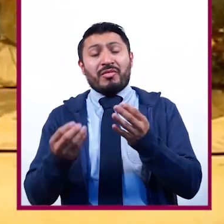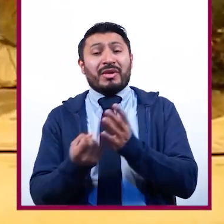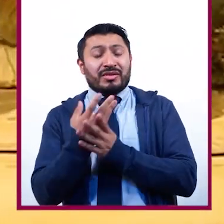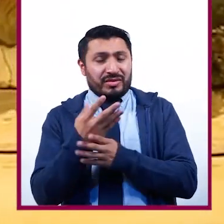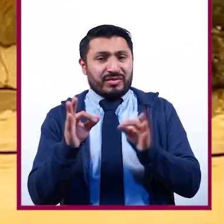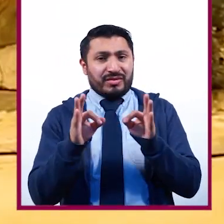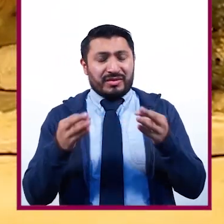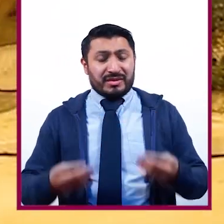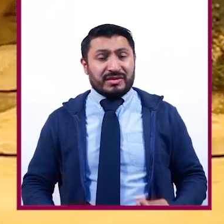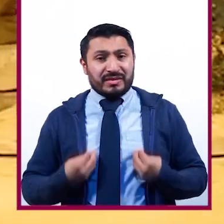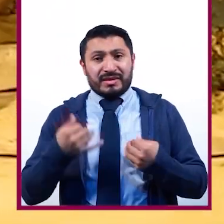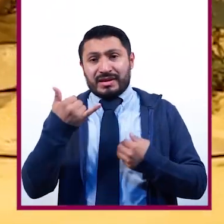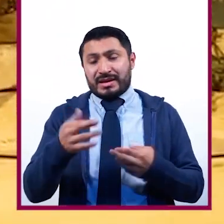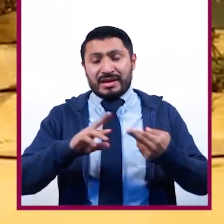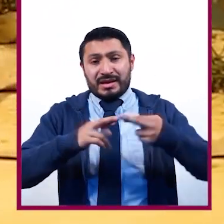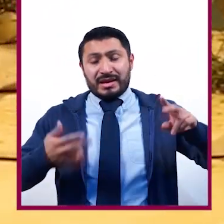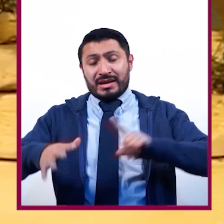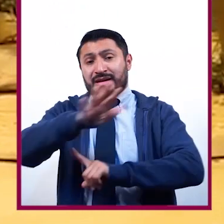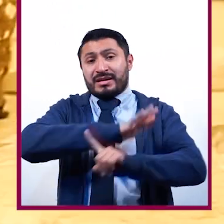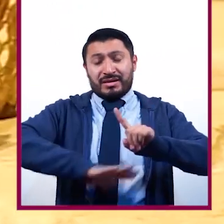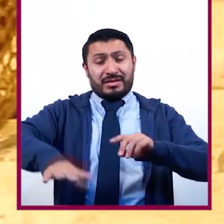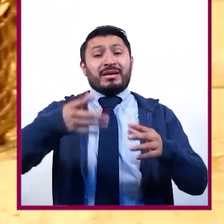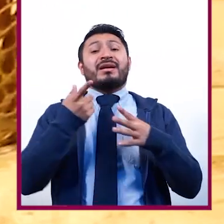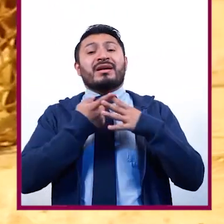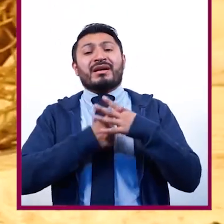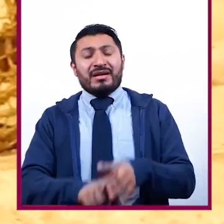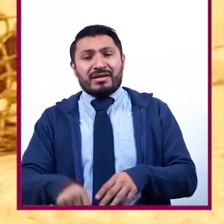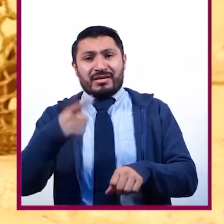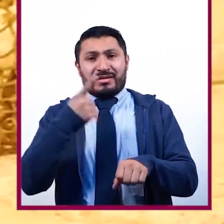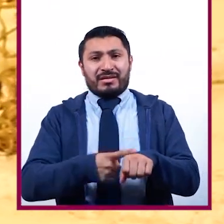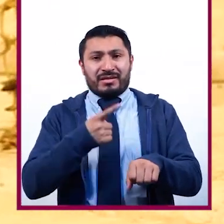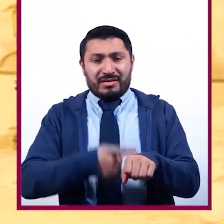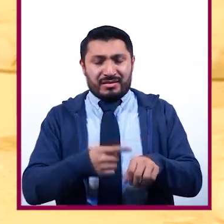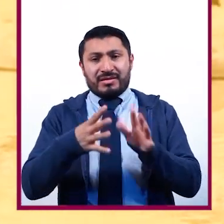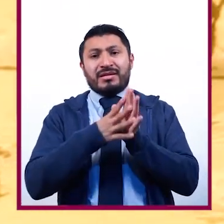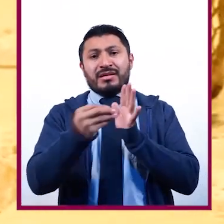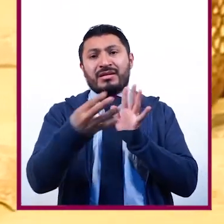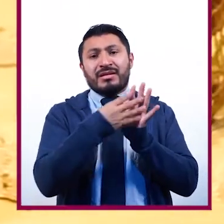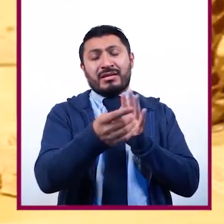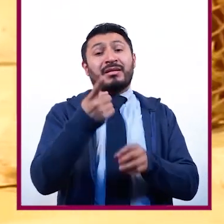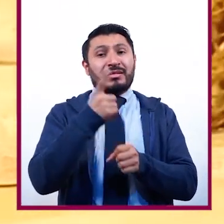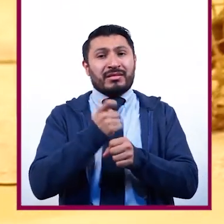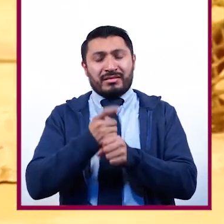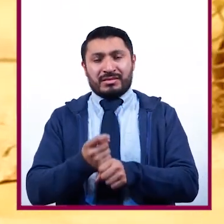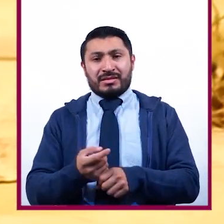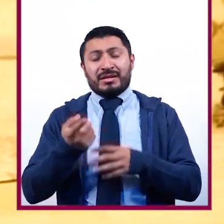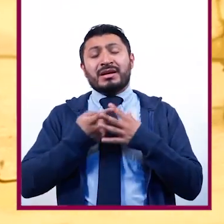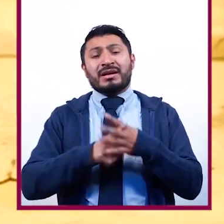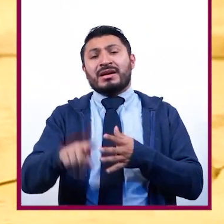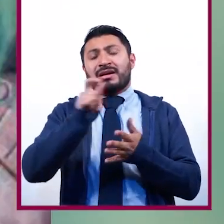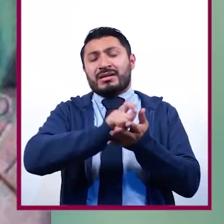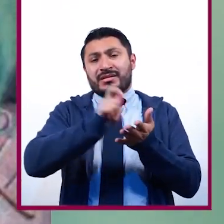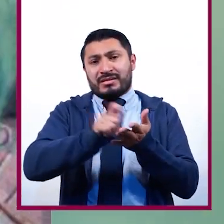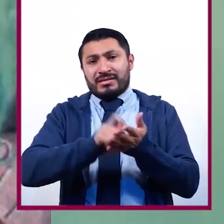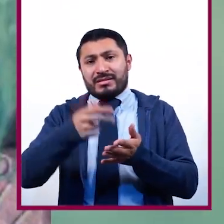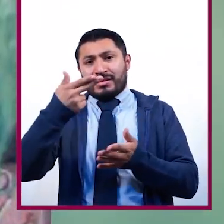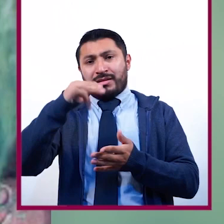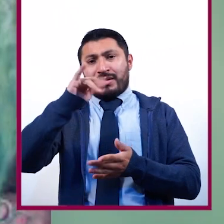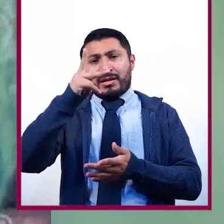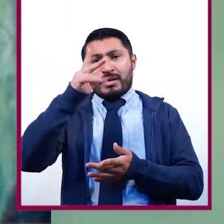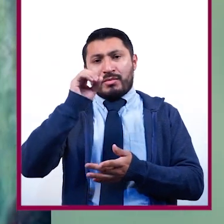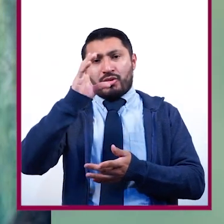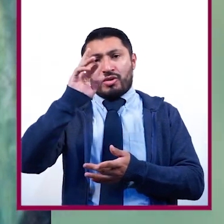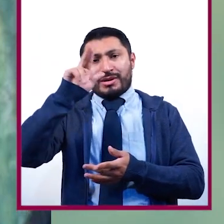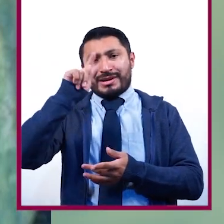nuevas relaciones con los entornos, surgieron las primeras epidemias. A partir de algunos escritos de Hipócrates, se